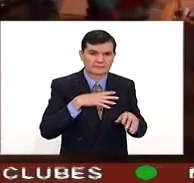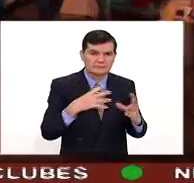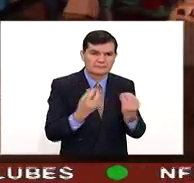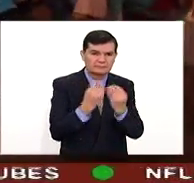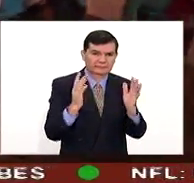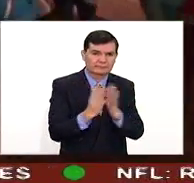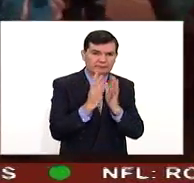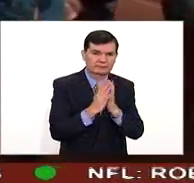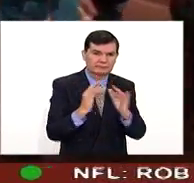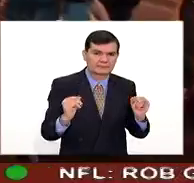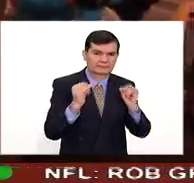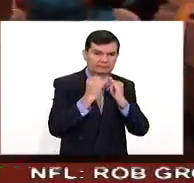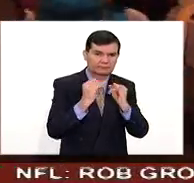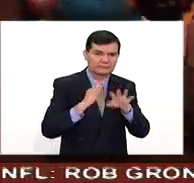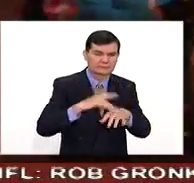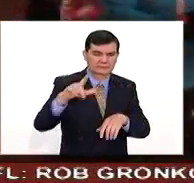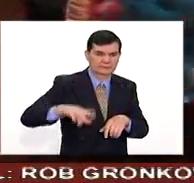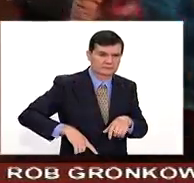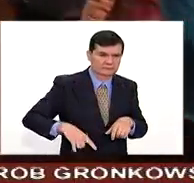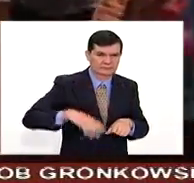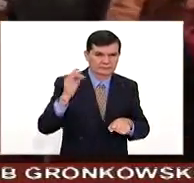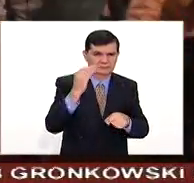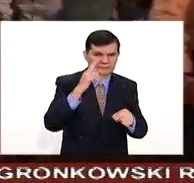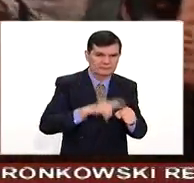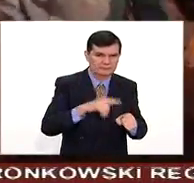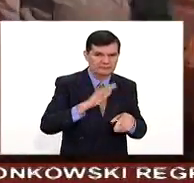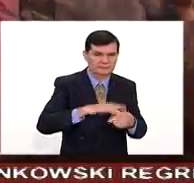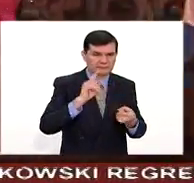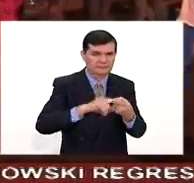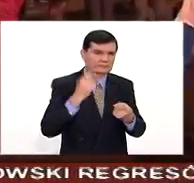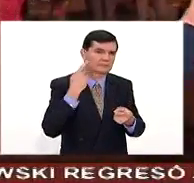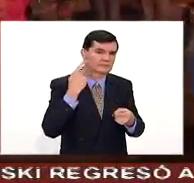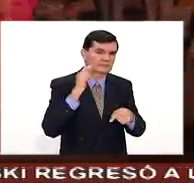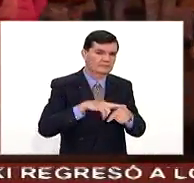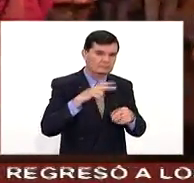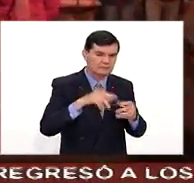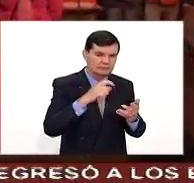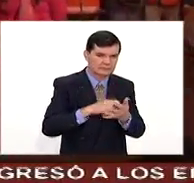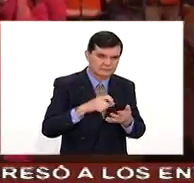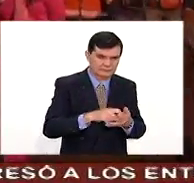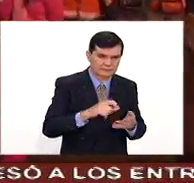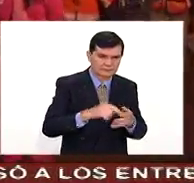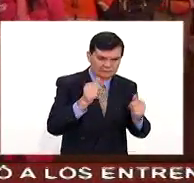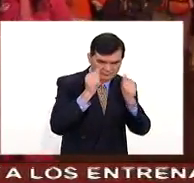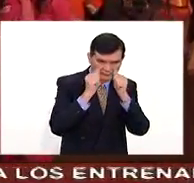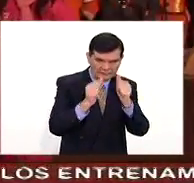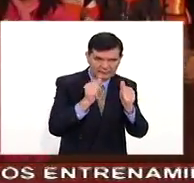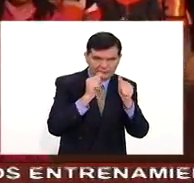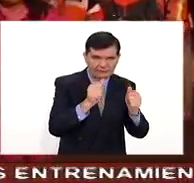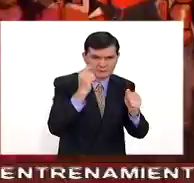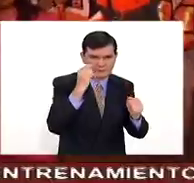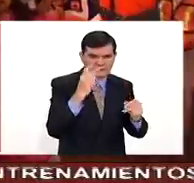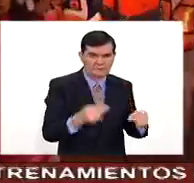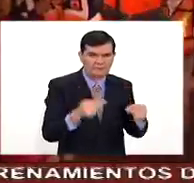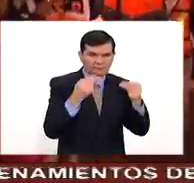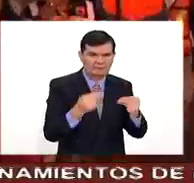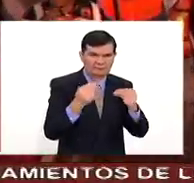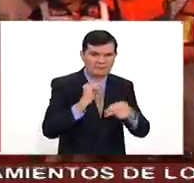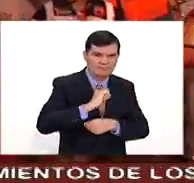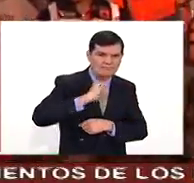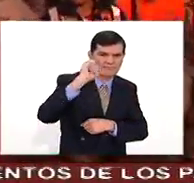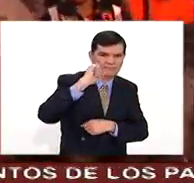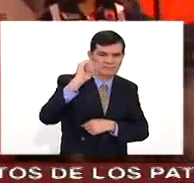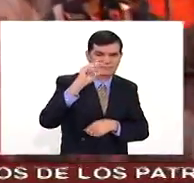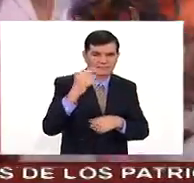participan instituciones del gobierno federal, como la Procuraduría Federal del Consumidor, que estará muy atenta para que no los comerciantes